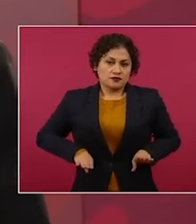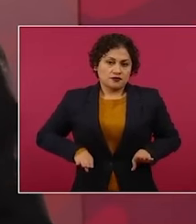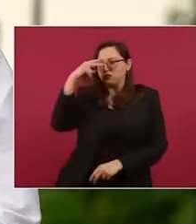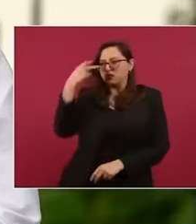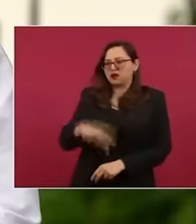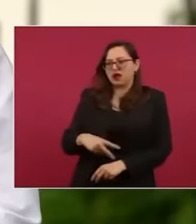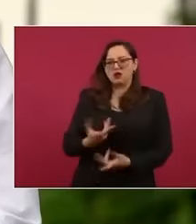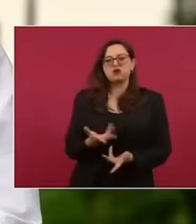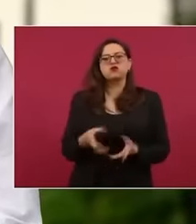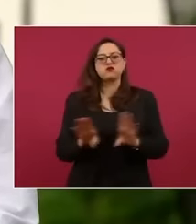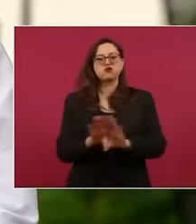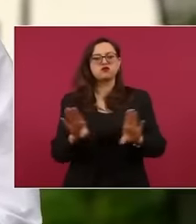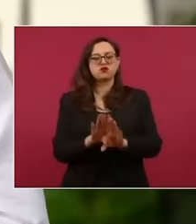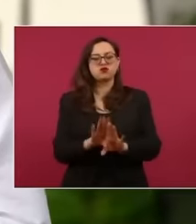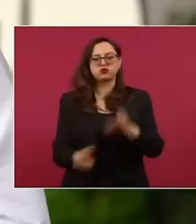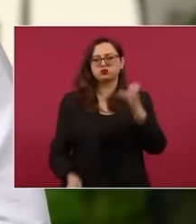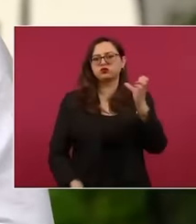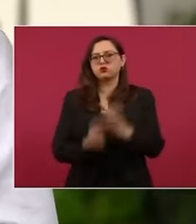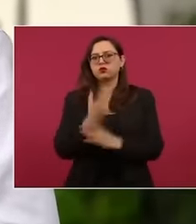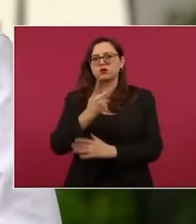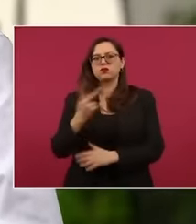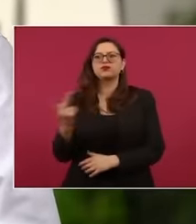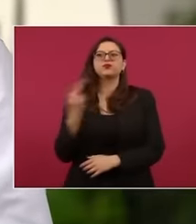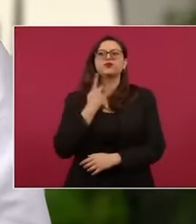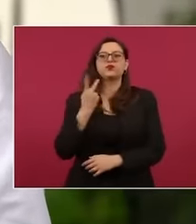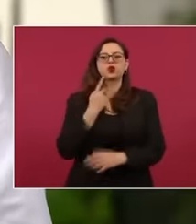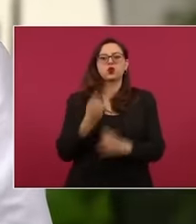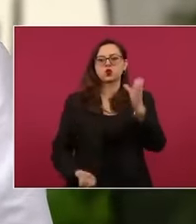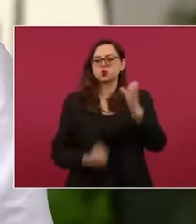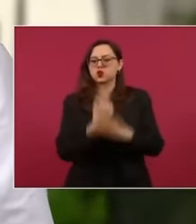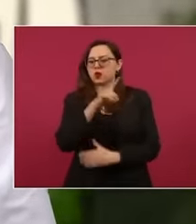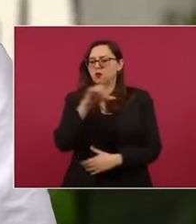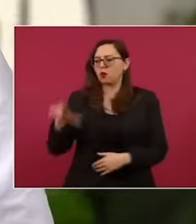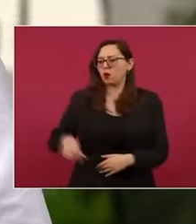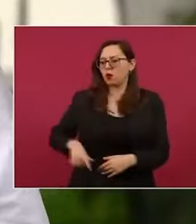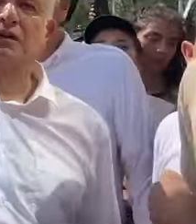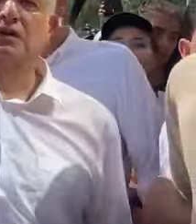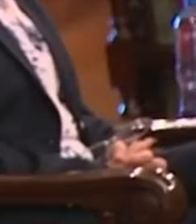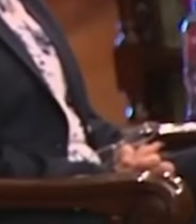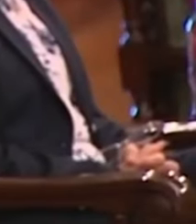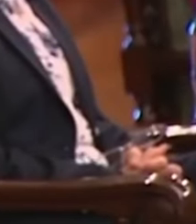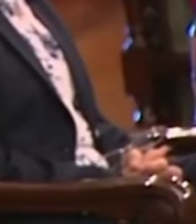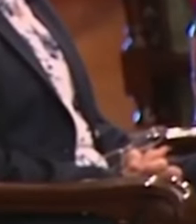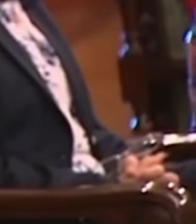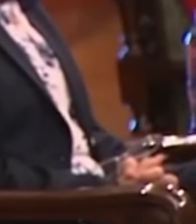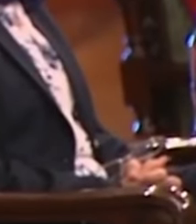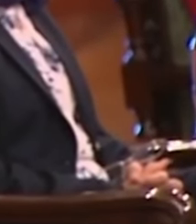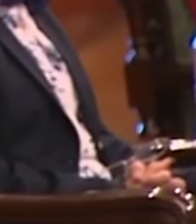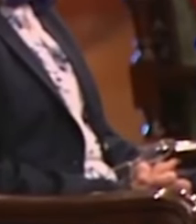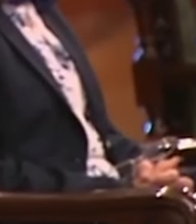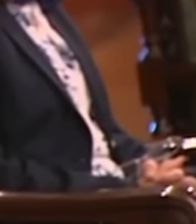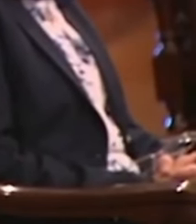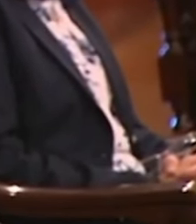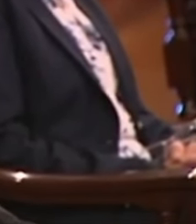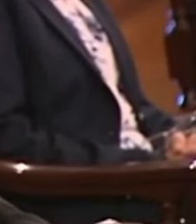tremendo y lo último que digo me parece Tremendo la imagen de la foto de la toma de Posesión estaban el presidente Lula el